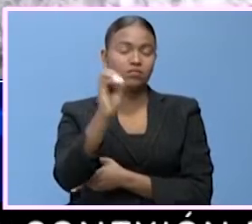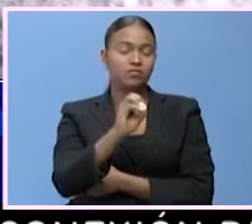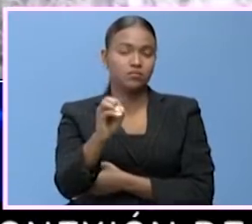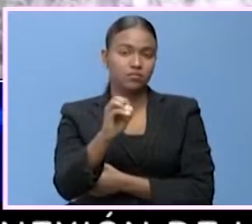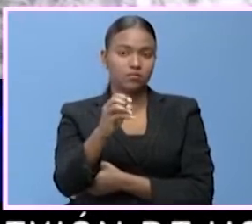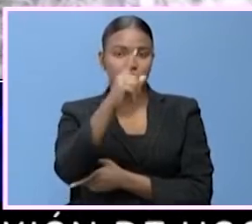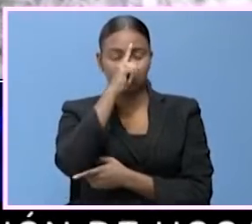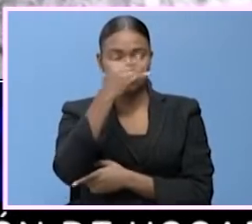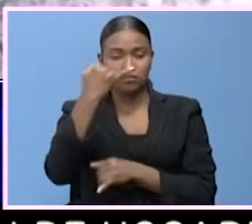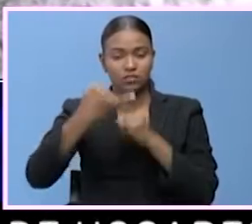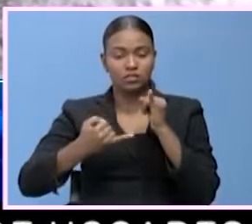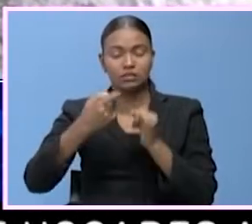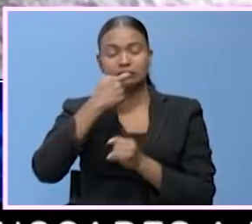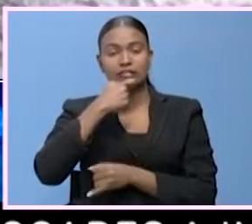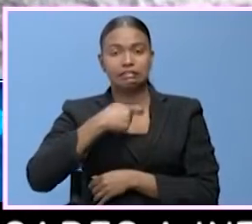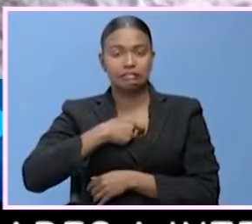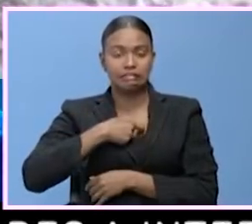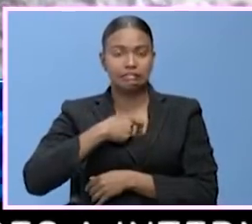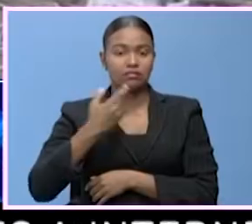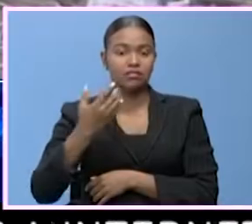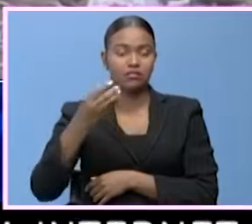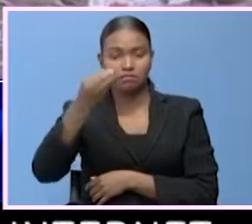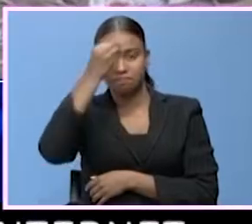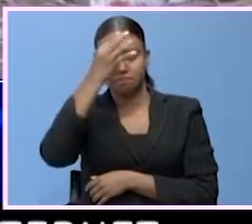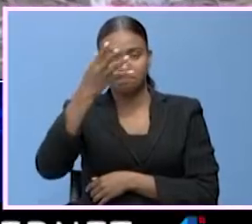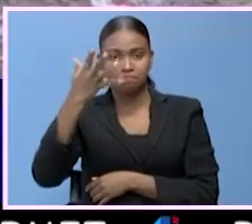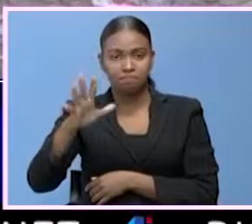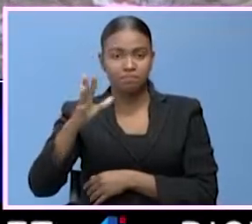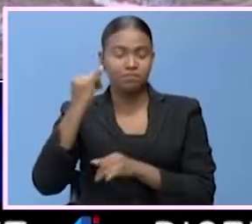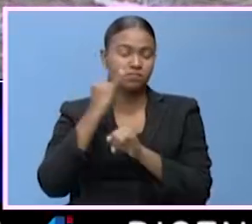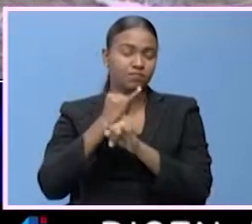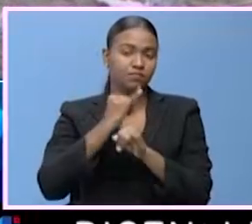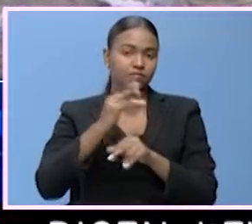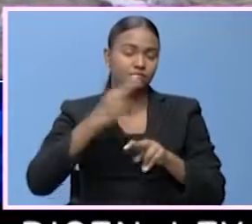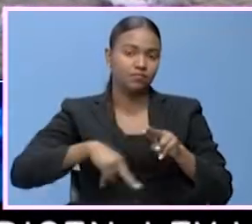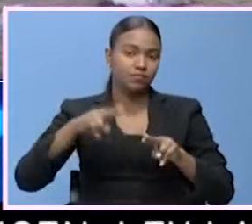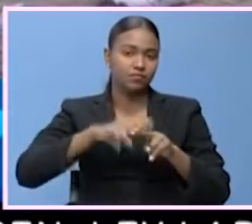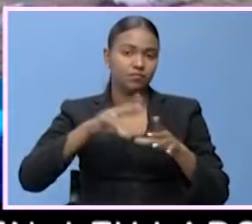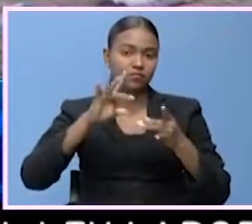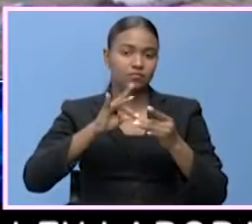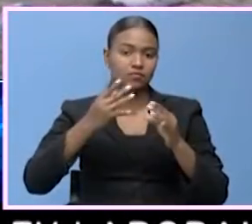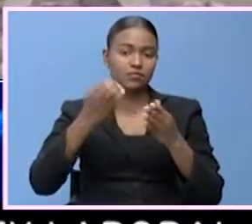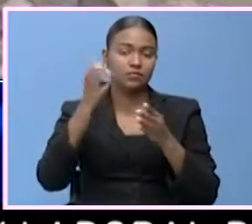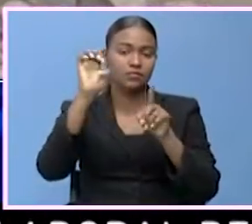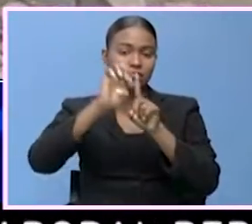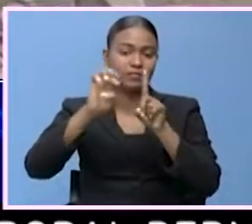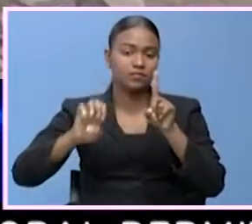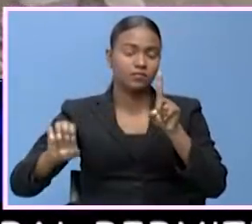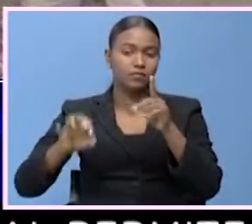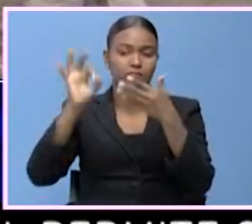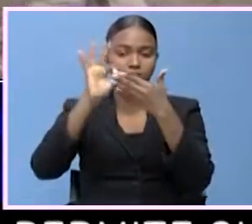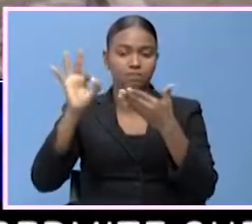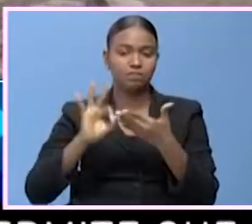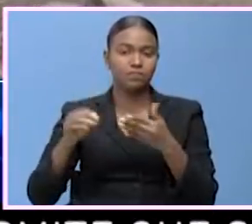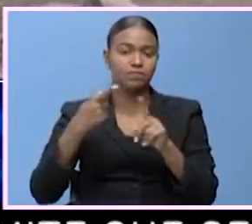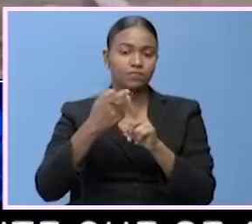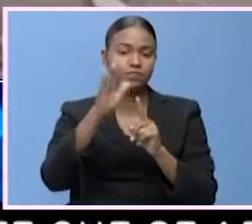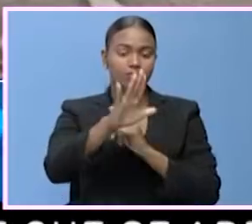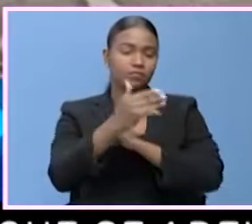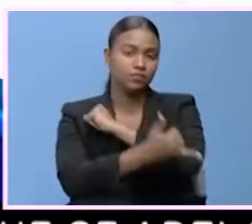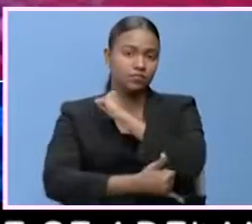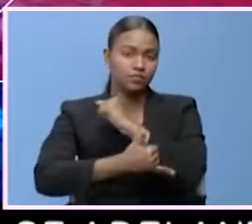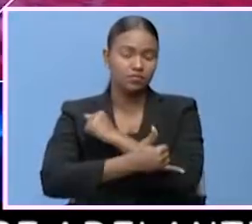32,4% el último diciembre, según un informe del Instituto Nacional de Estadística y Censos de ese